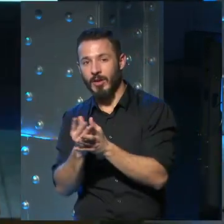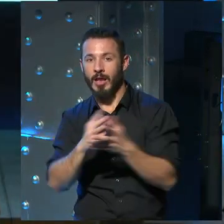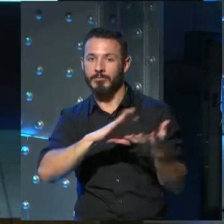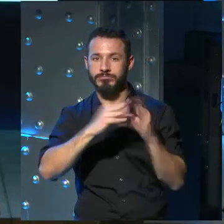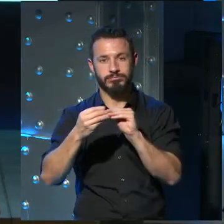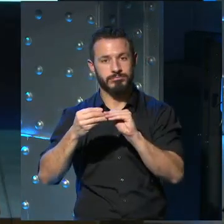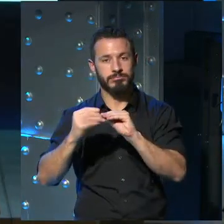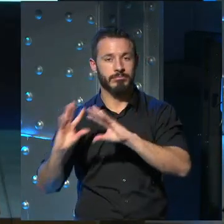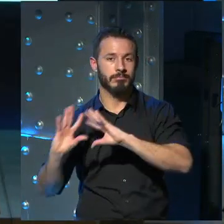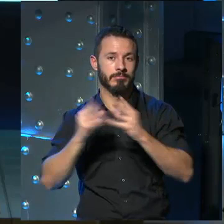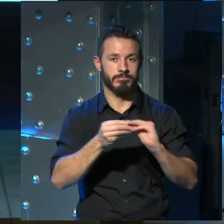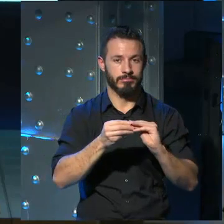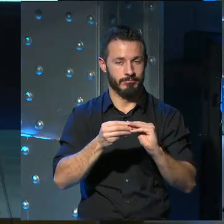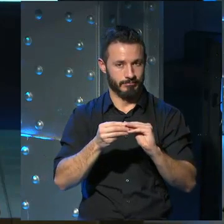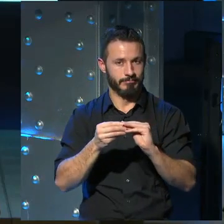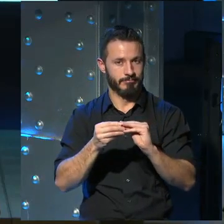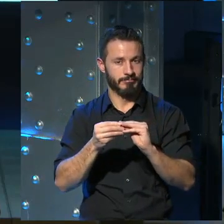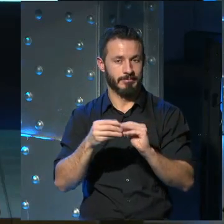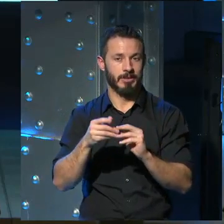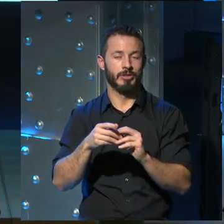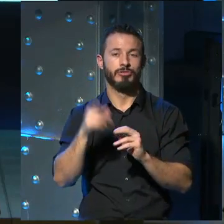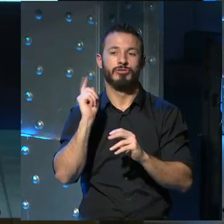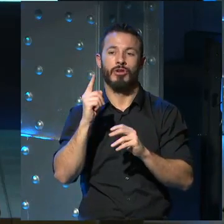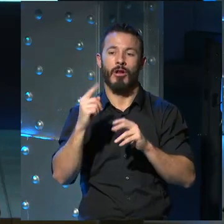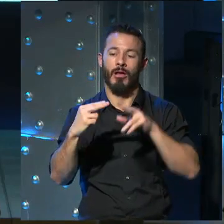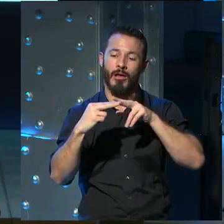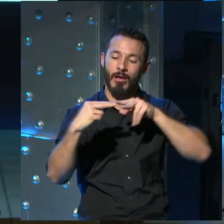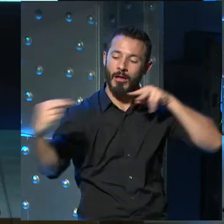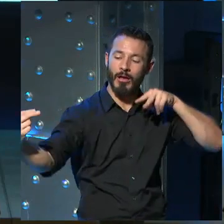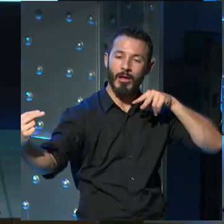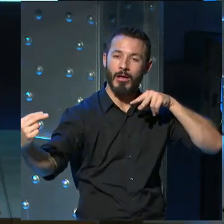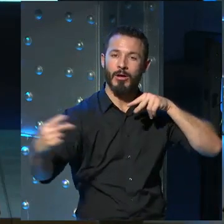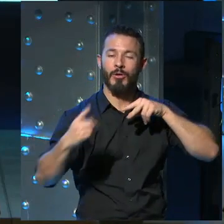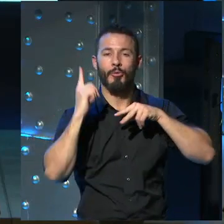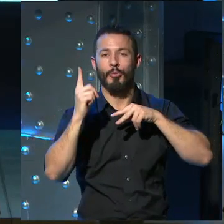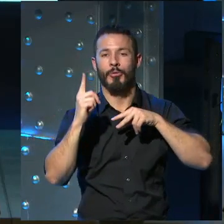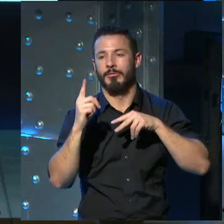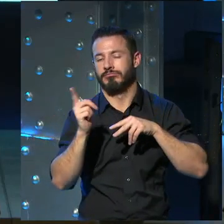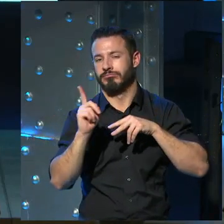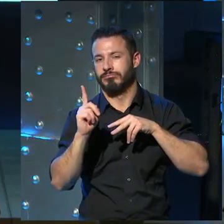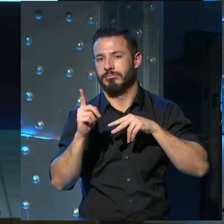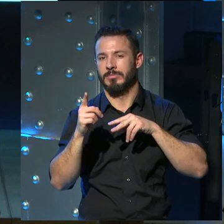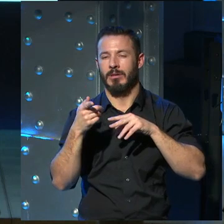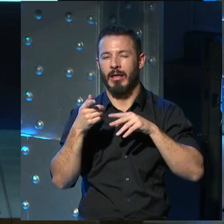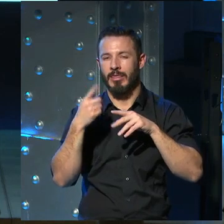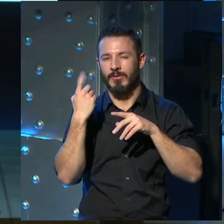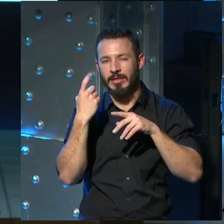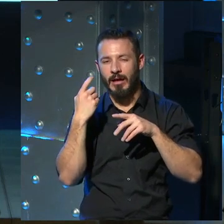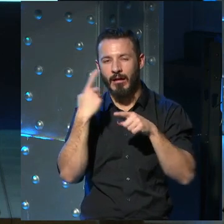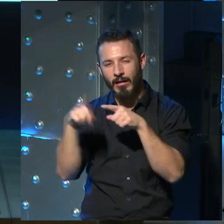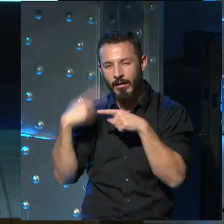refiere únicamente al tendido de uno de los carriles sobre las traviesas, sino que requiere de